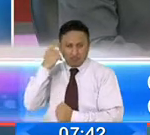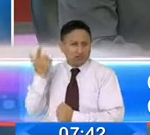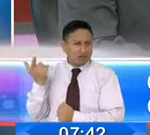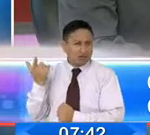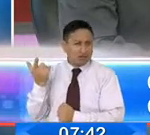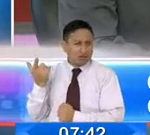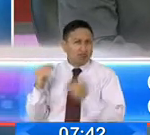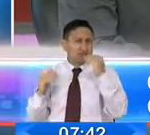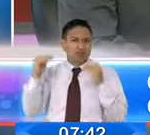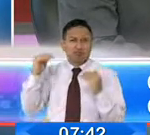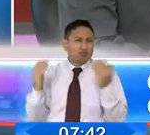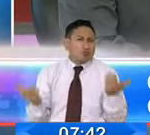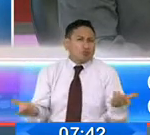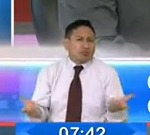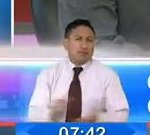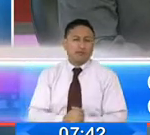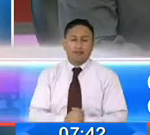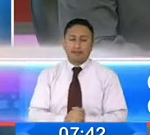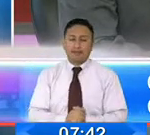Roberto,